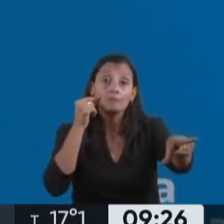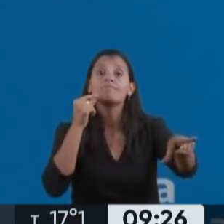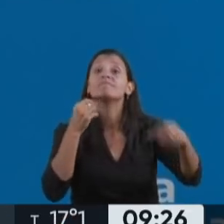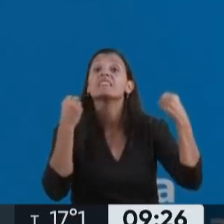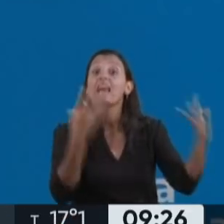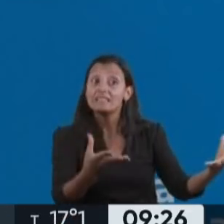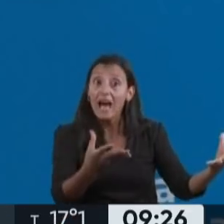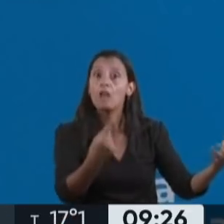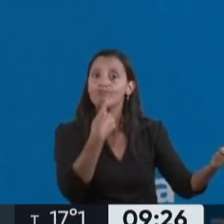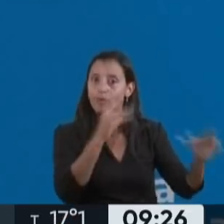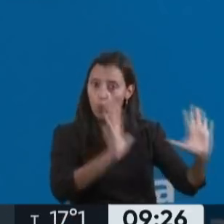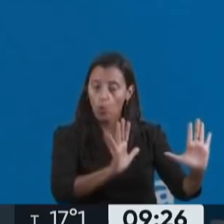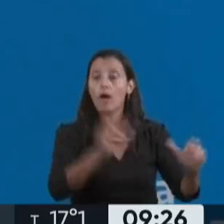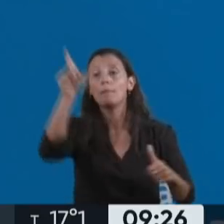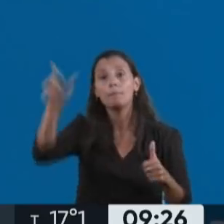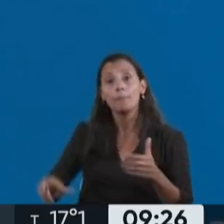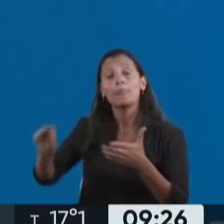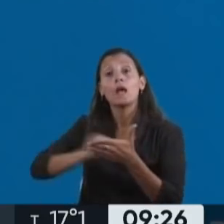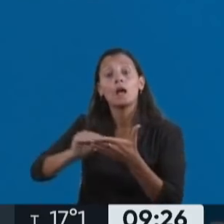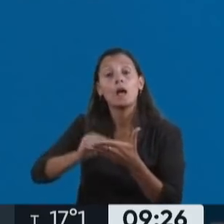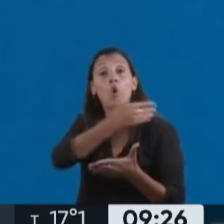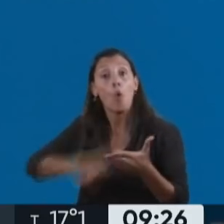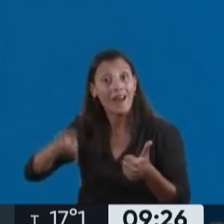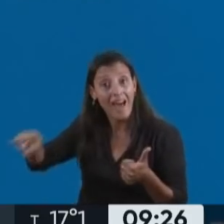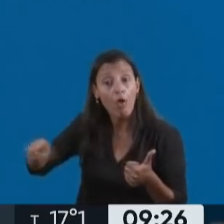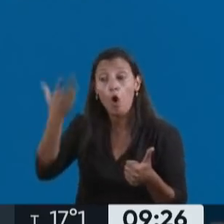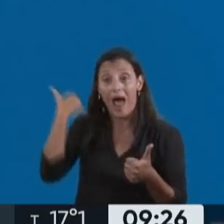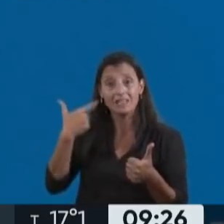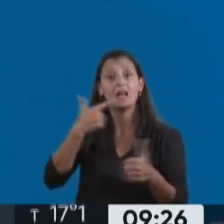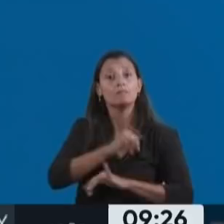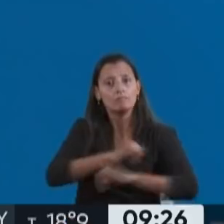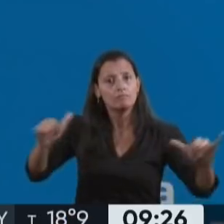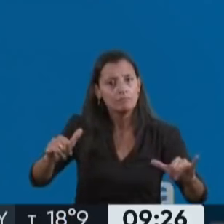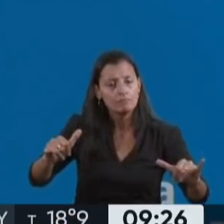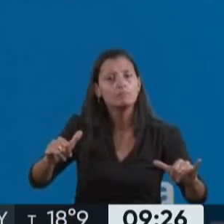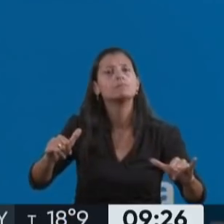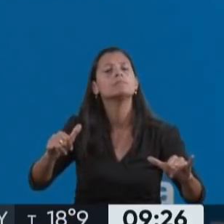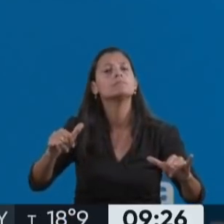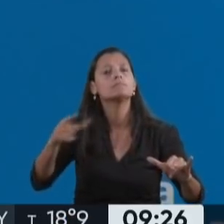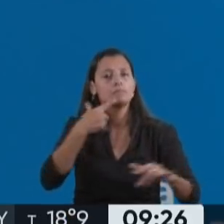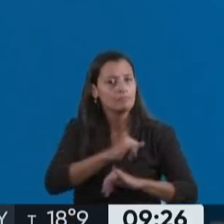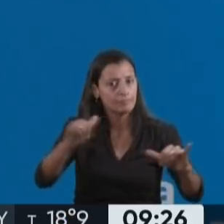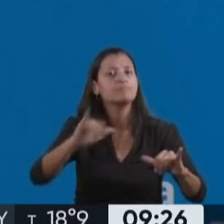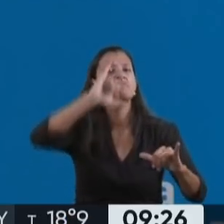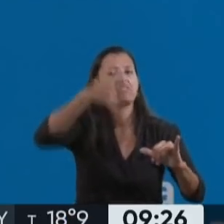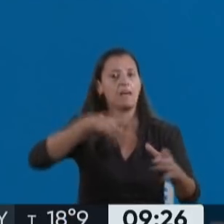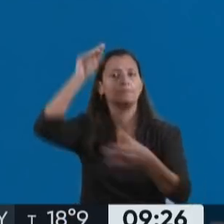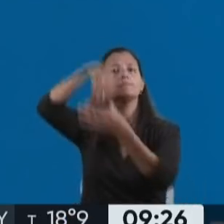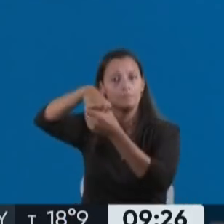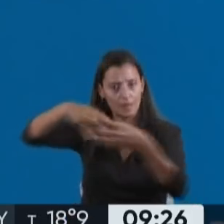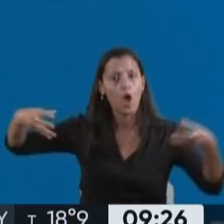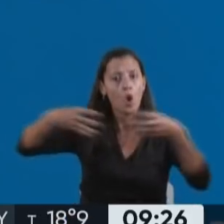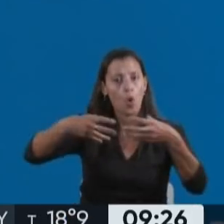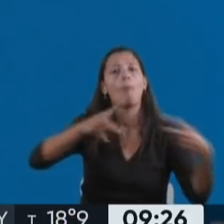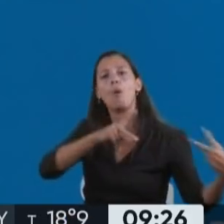por esa razón. Tanto la gobernadora Carreras como el gobernador Jalil ayer, a última hora, volvieron a confirmar confirmar que formarán parte de la